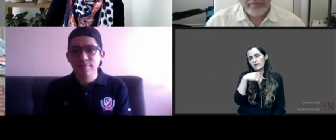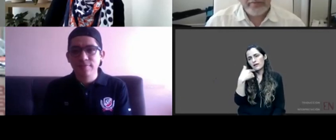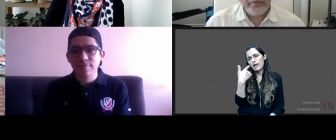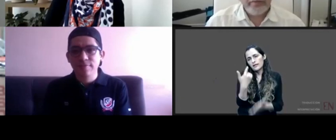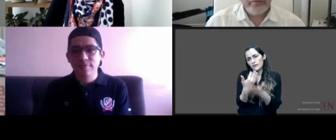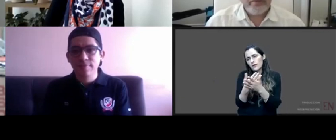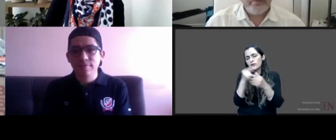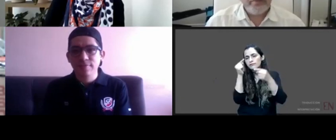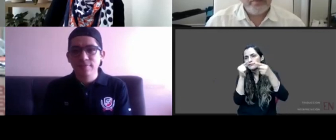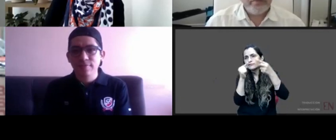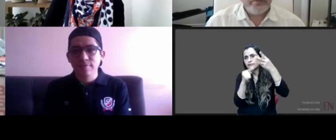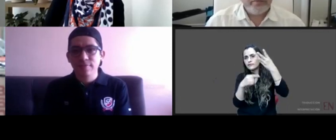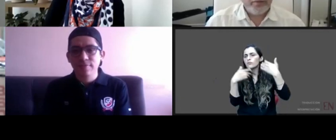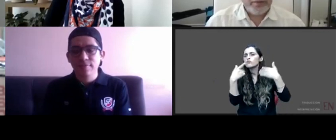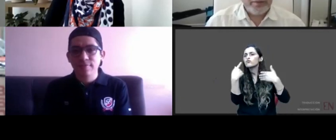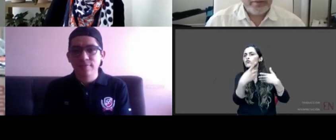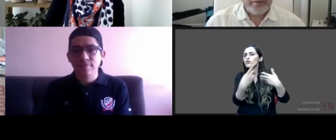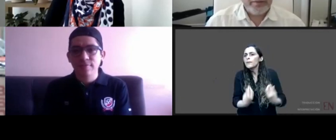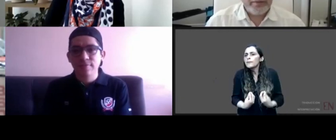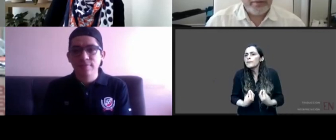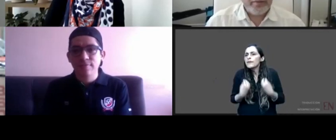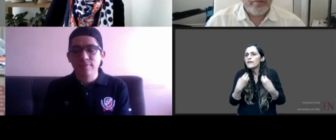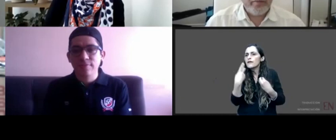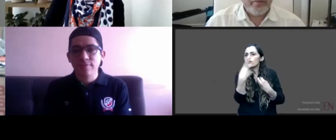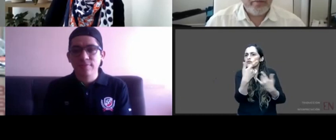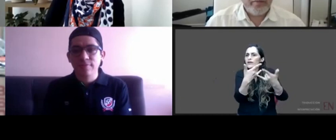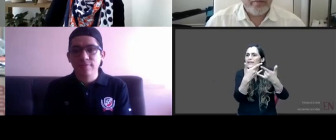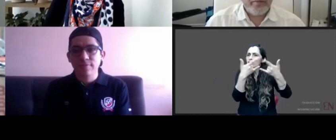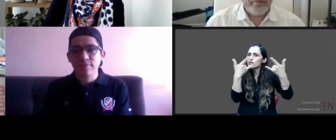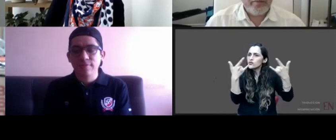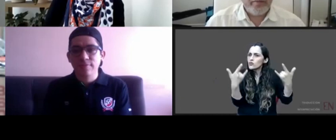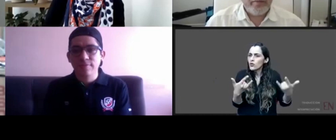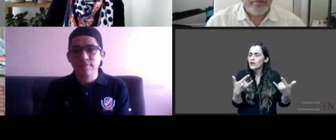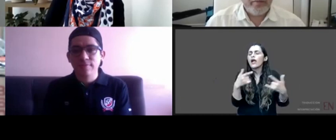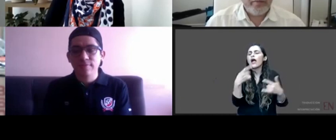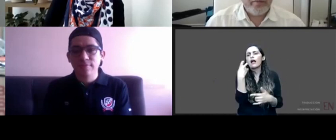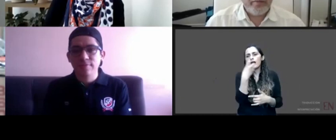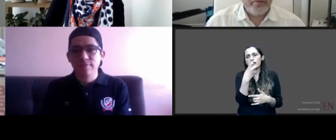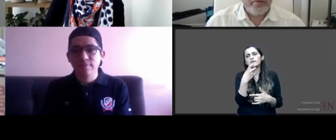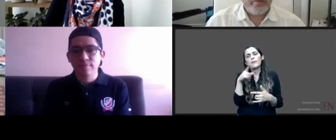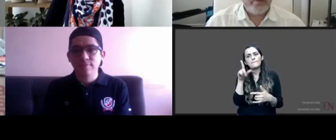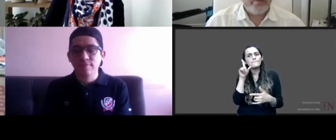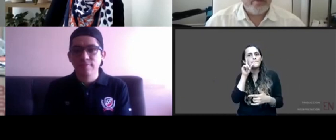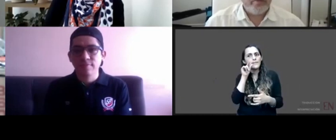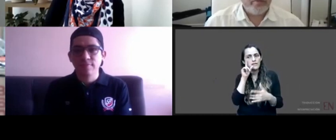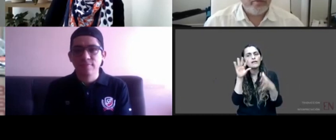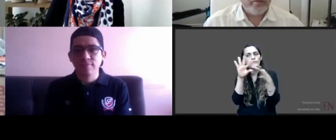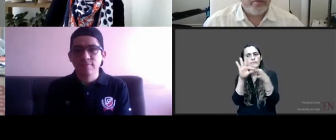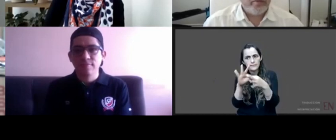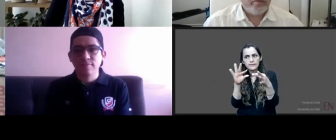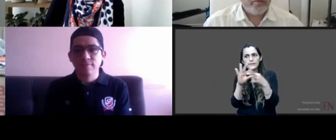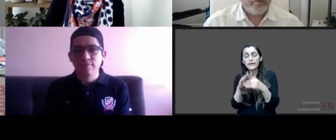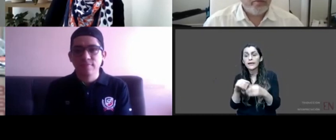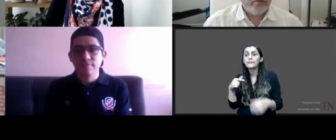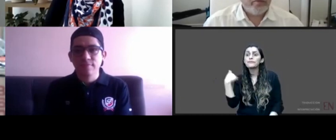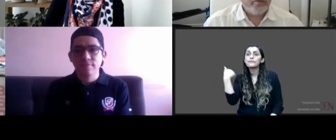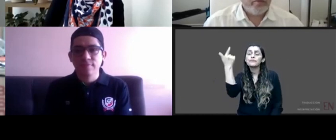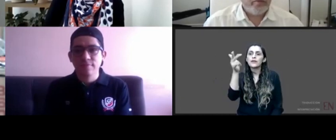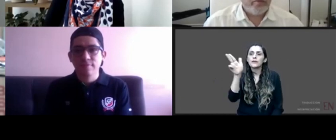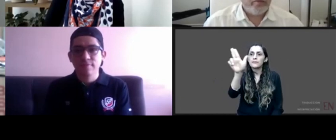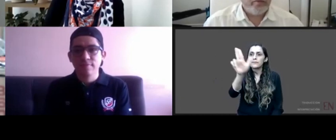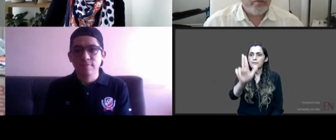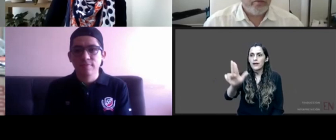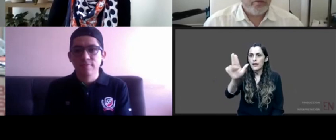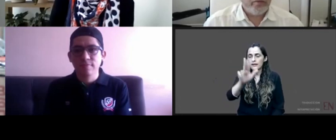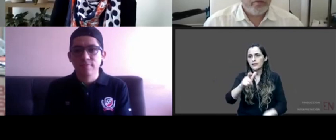la celebración de su vida, vamos a estar platicando sobre ello. Y el martes 14 de julio, también a las